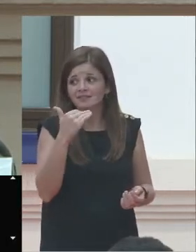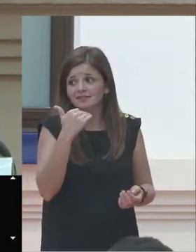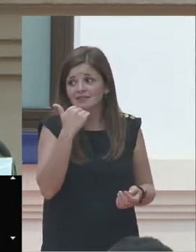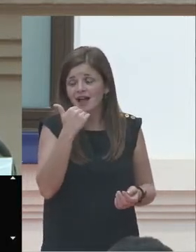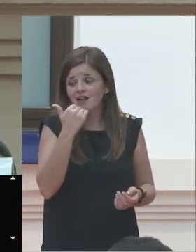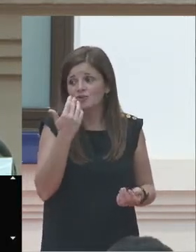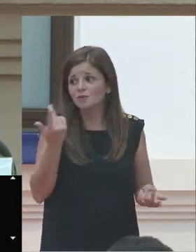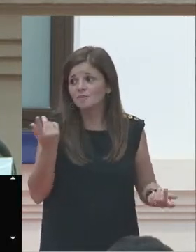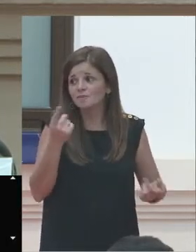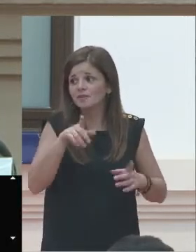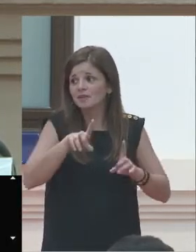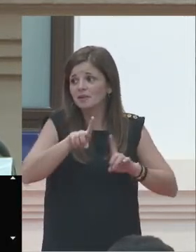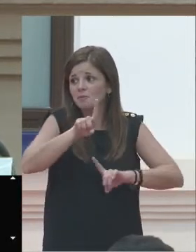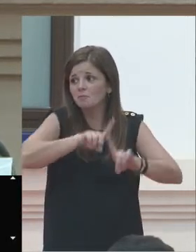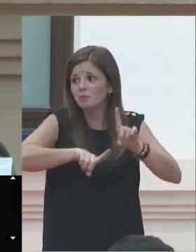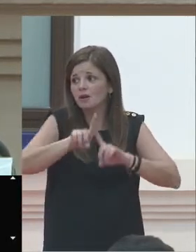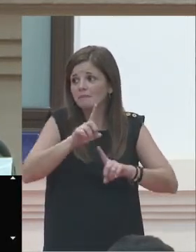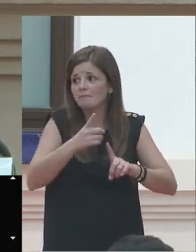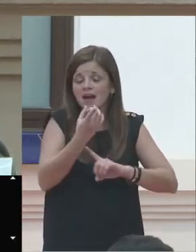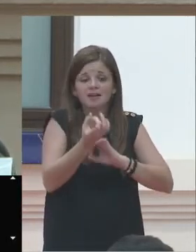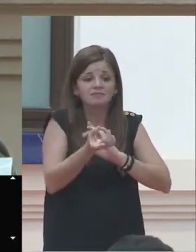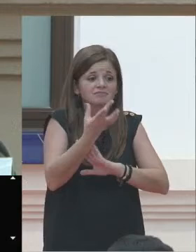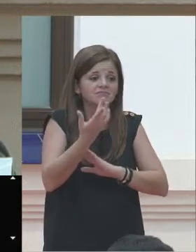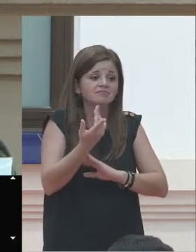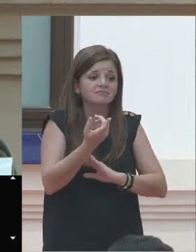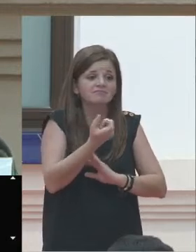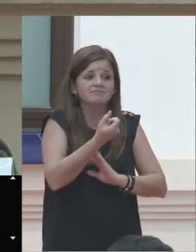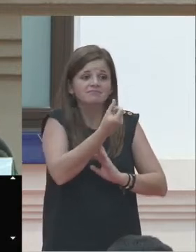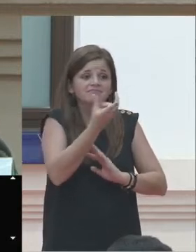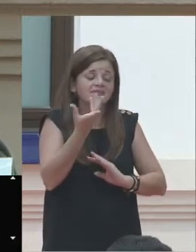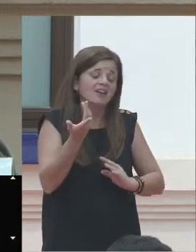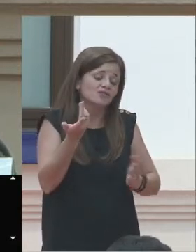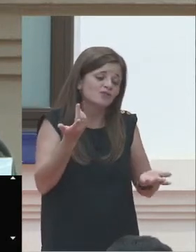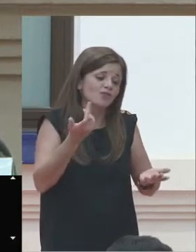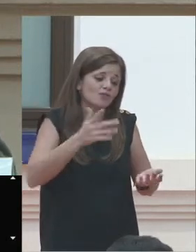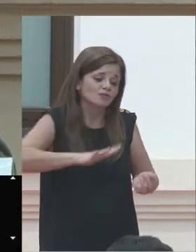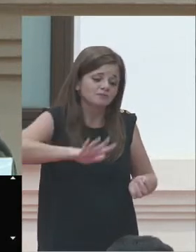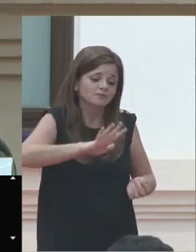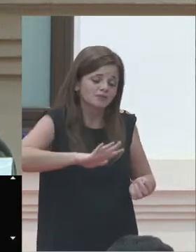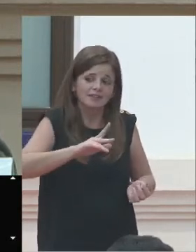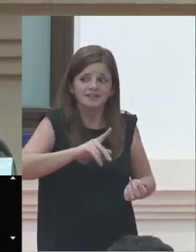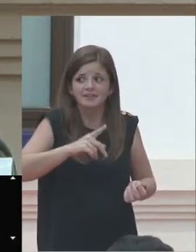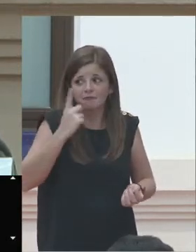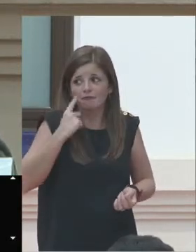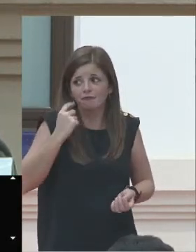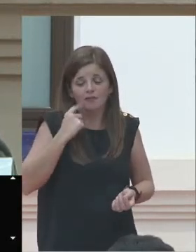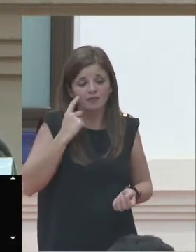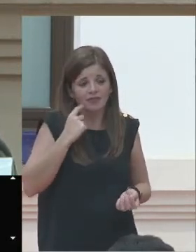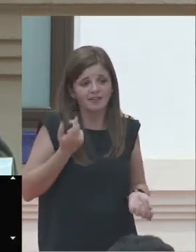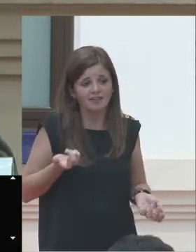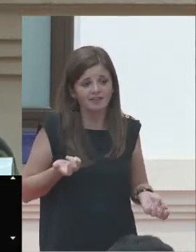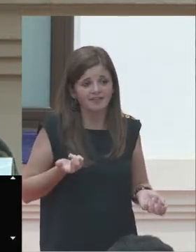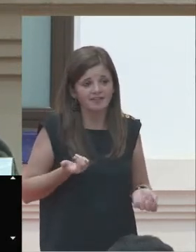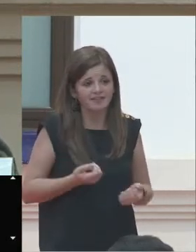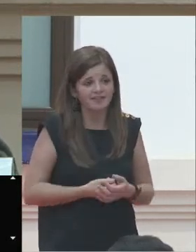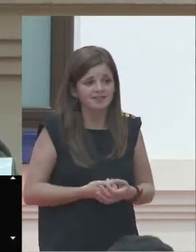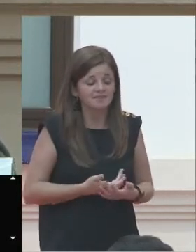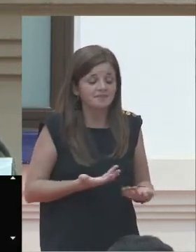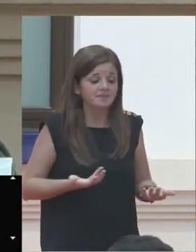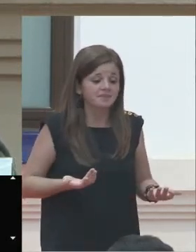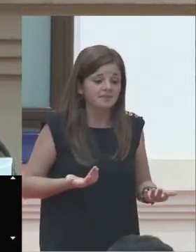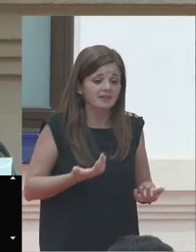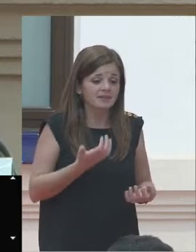problema que sucede en algunas regiones con mucha frecuencia. Si lo que hace la